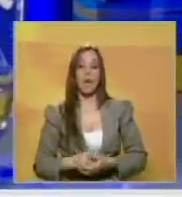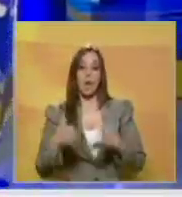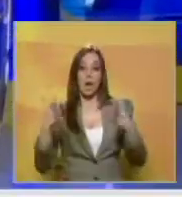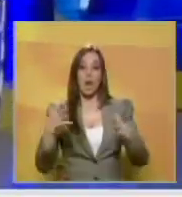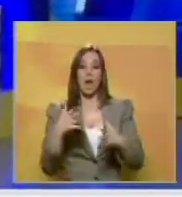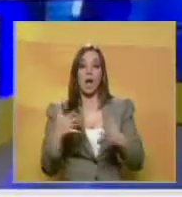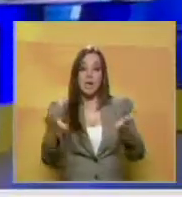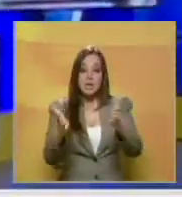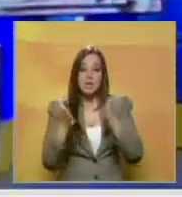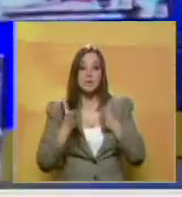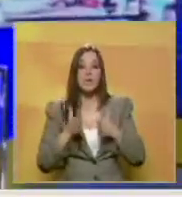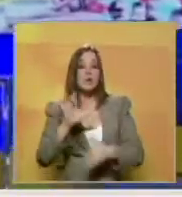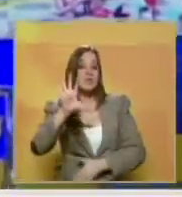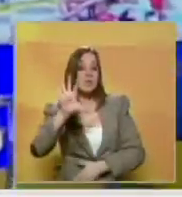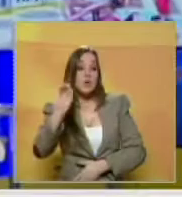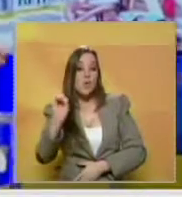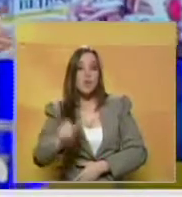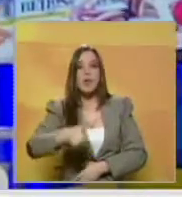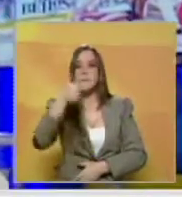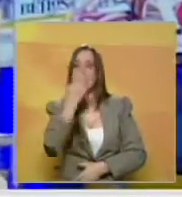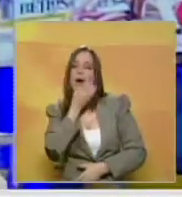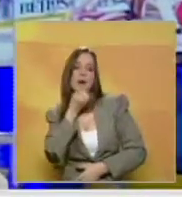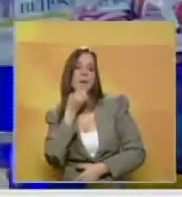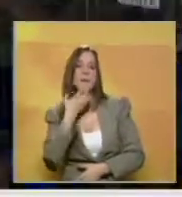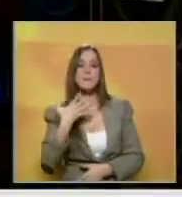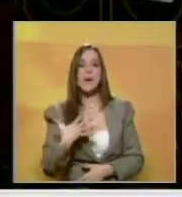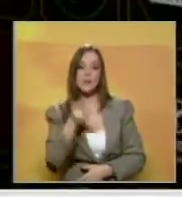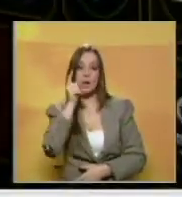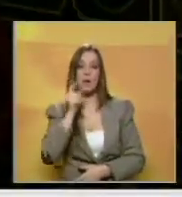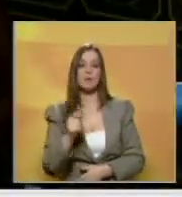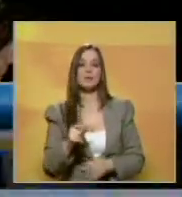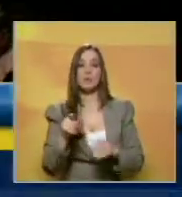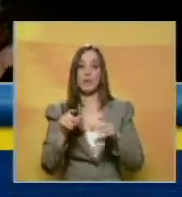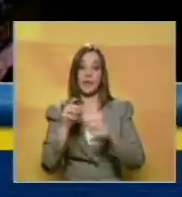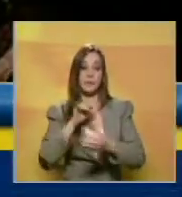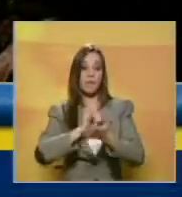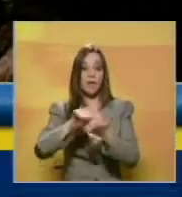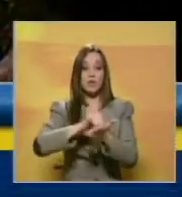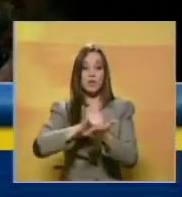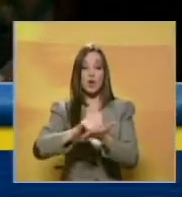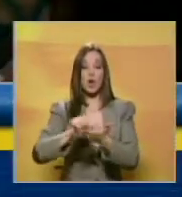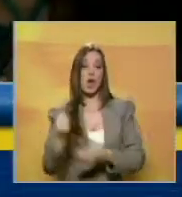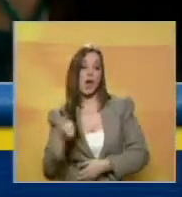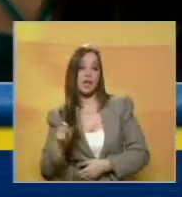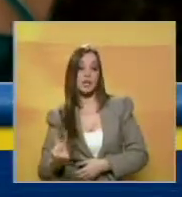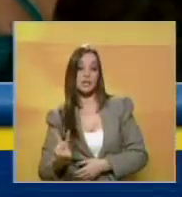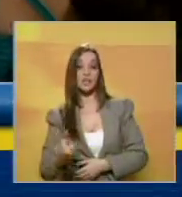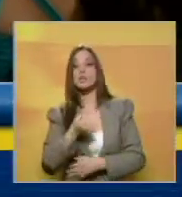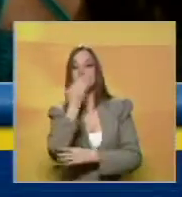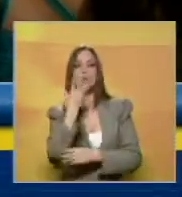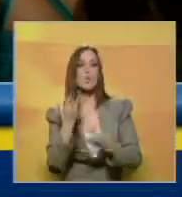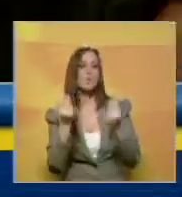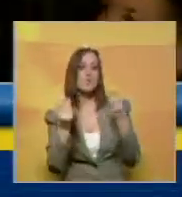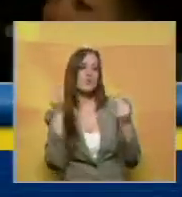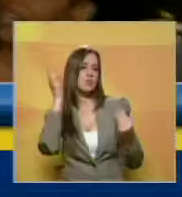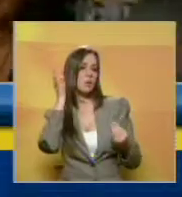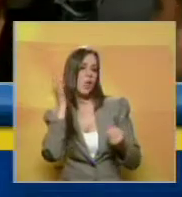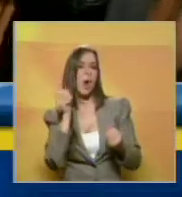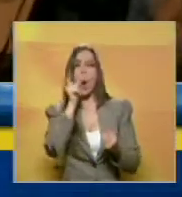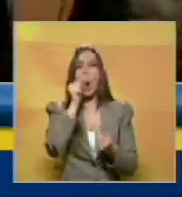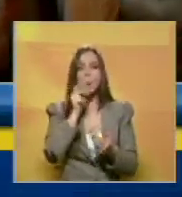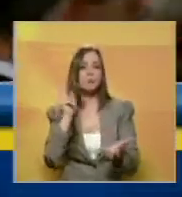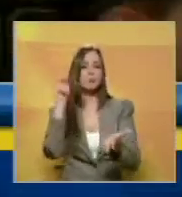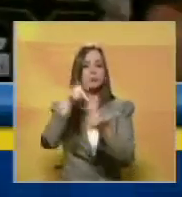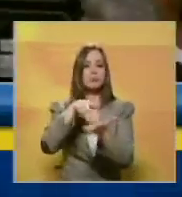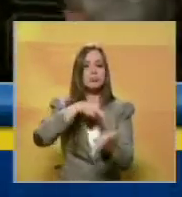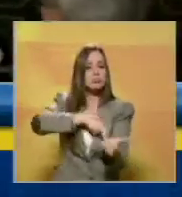los 50 más bellos de People en español. En Nueva York, este lunes 12 de mayo, una lluvia de estrellas desfiló por la alfombra roja